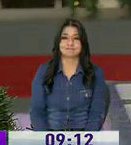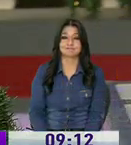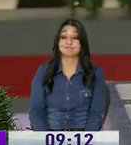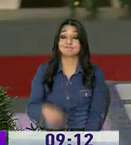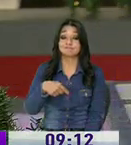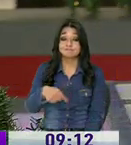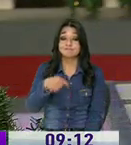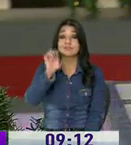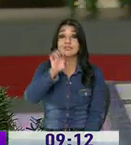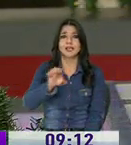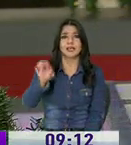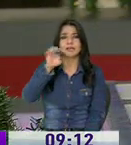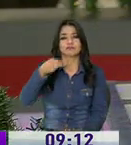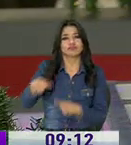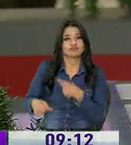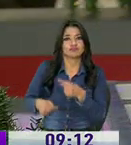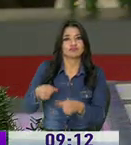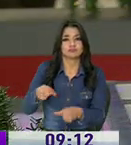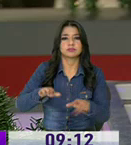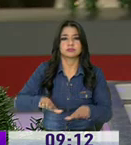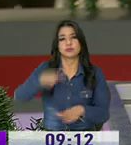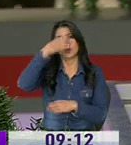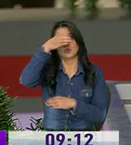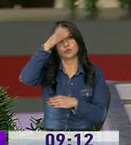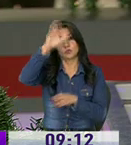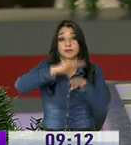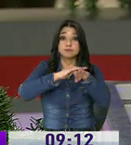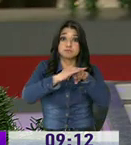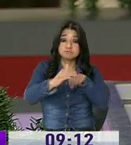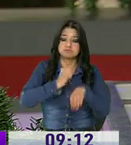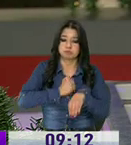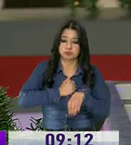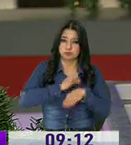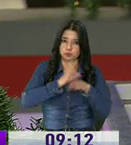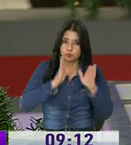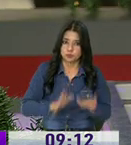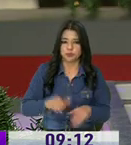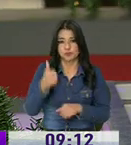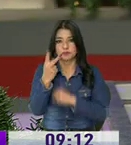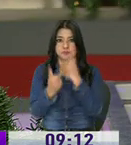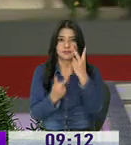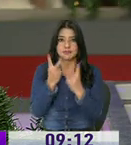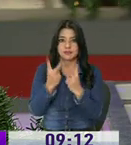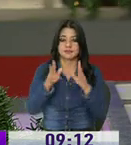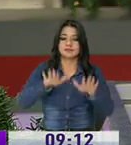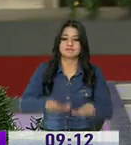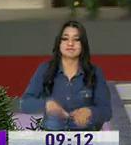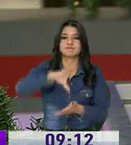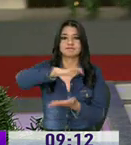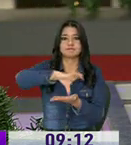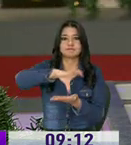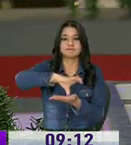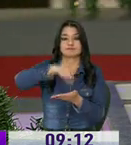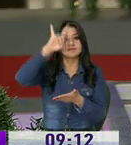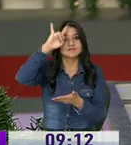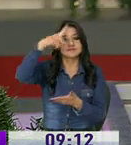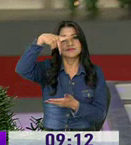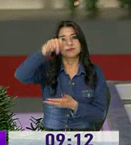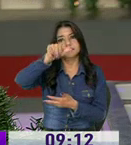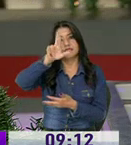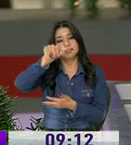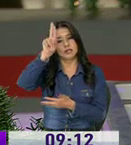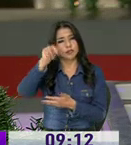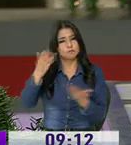Días del año existe una tradición de nuestra cultura que invita a propios y extraños a visitar el centro del país. Es la Diablada de